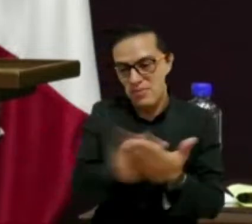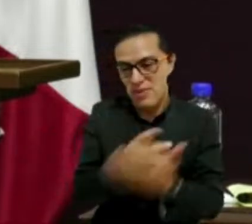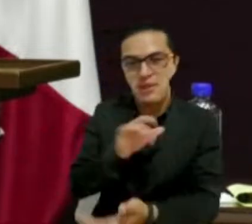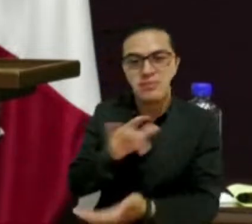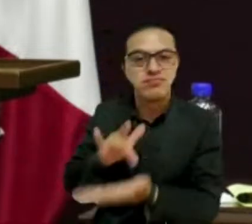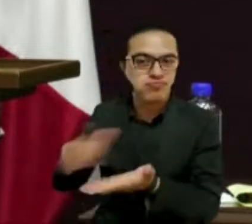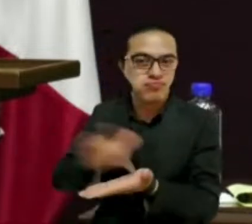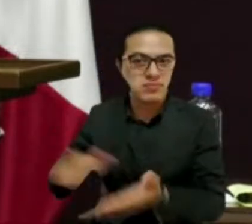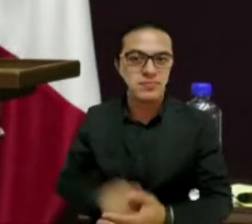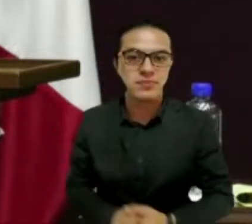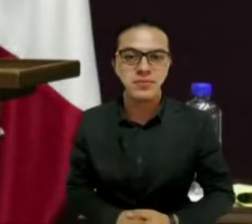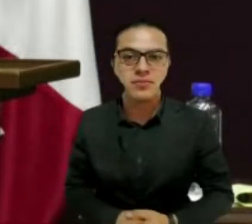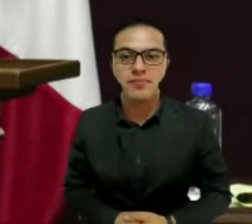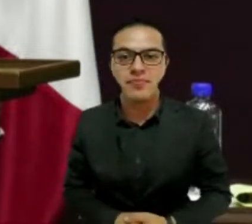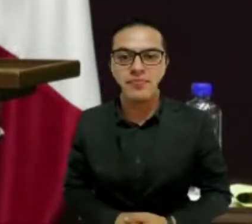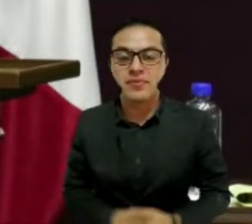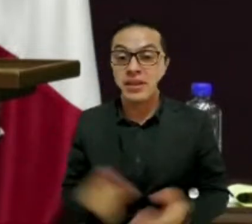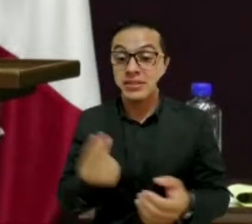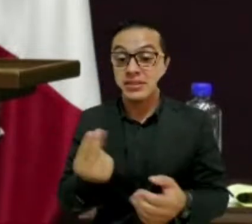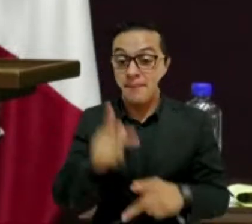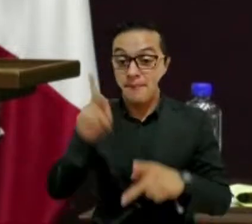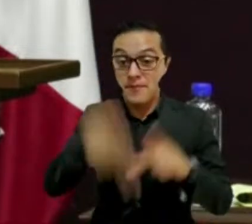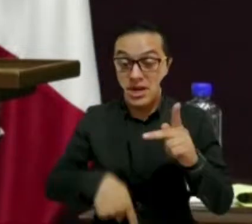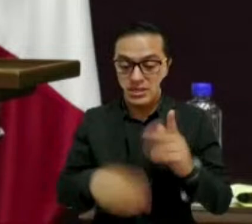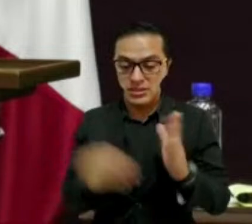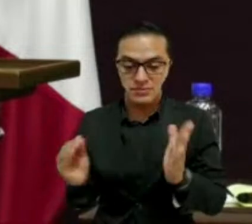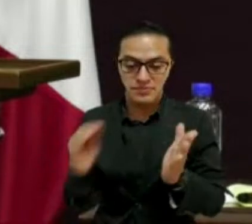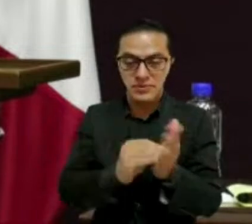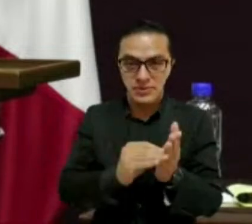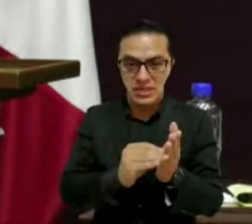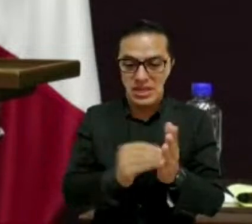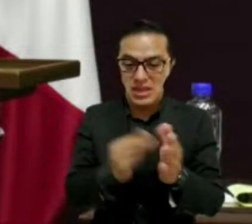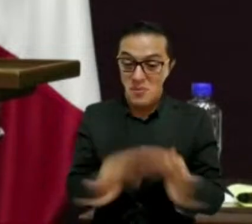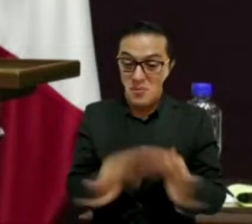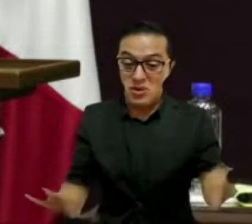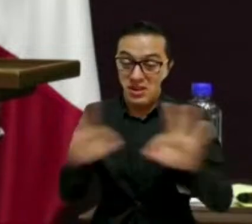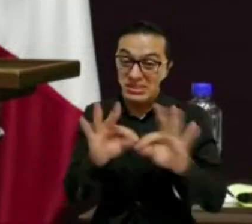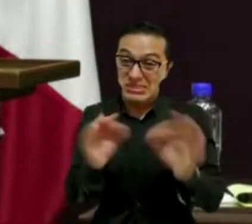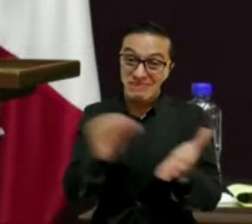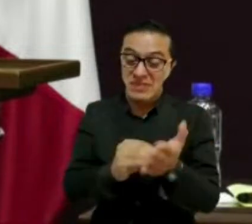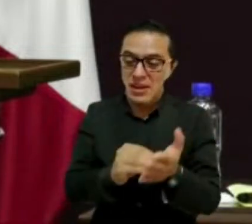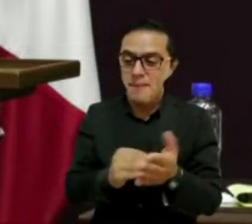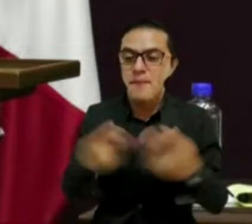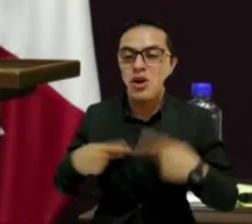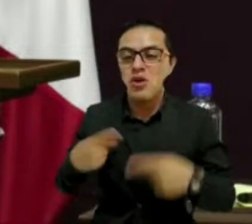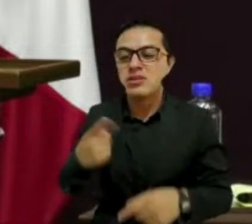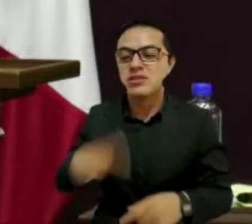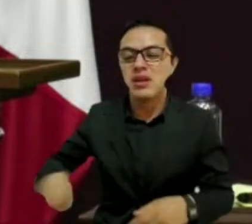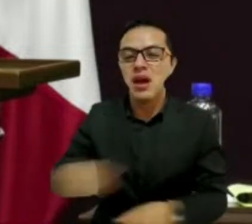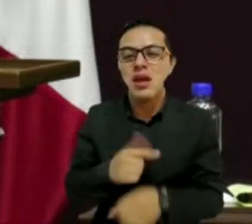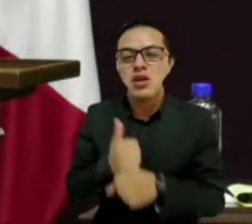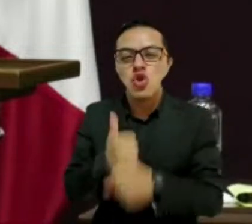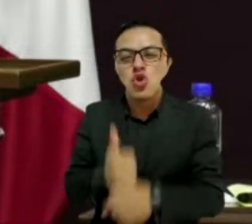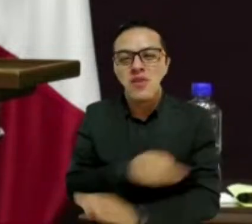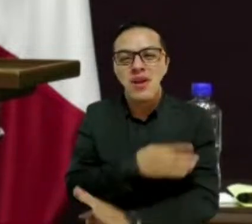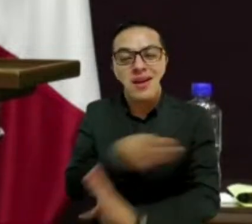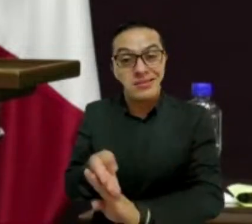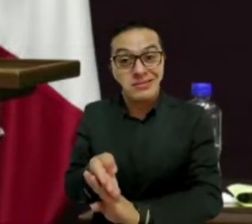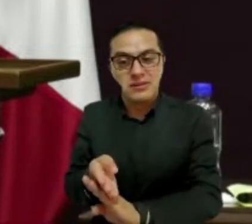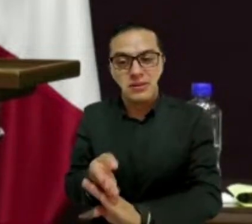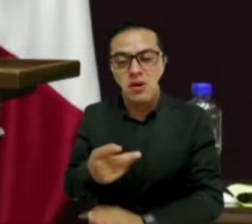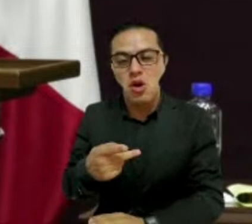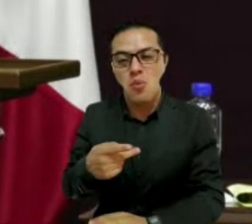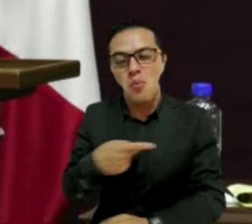considere prioritario el otorgar programas sociales a las víctimas de reparación del daño en condiciones de pobreza moderada y